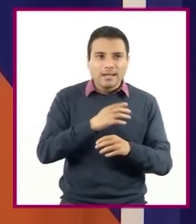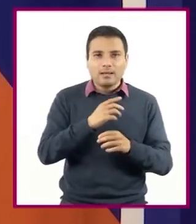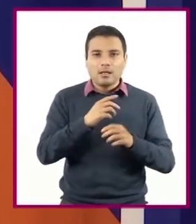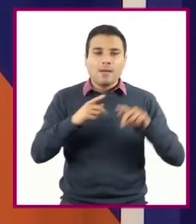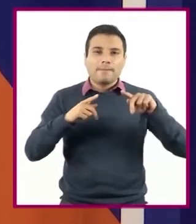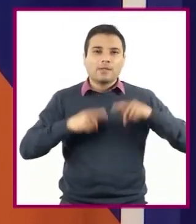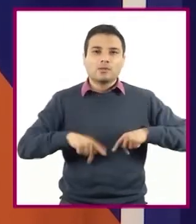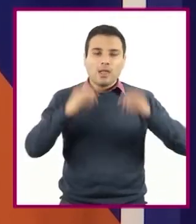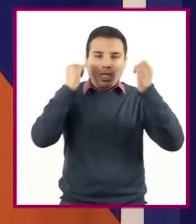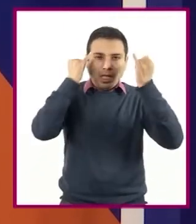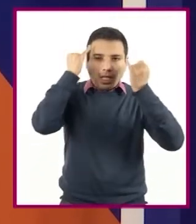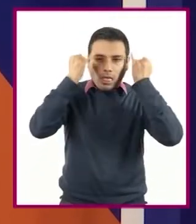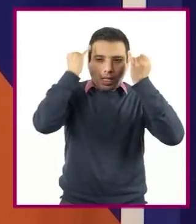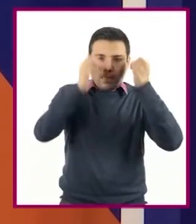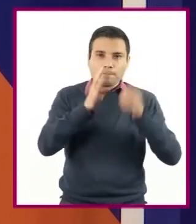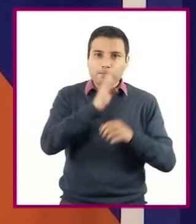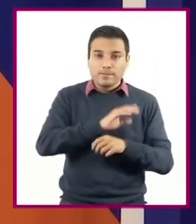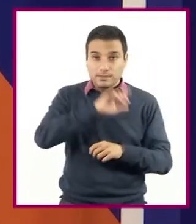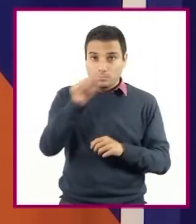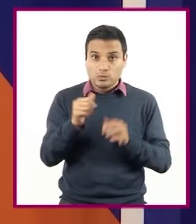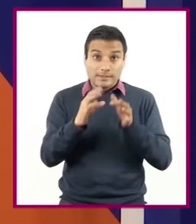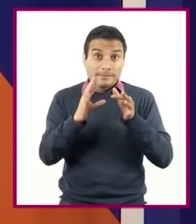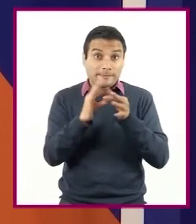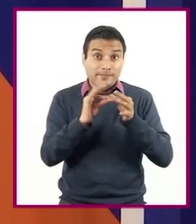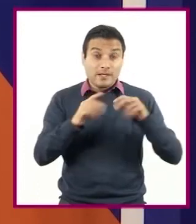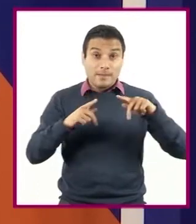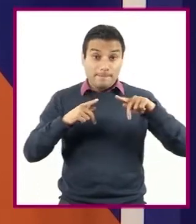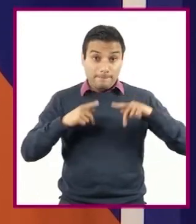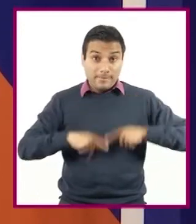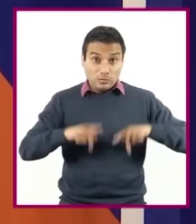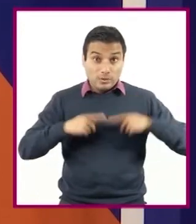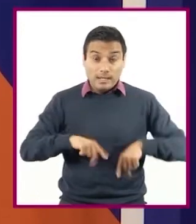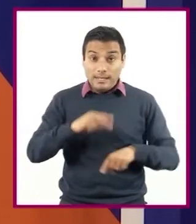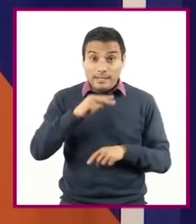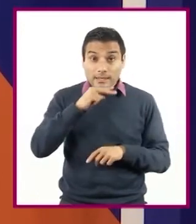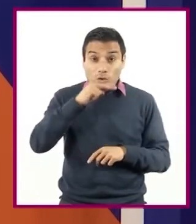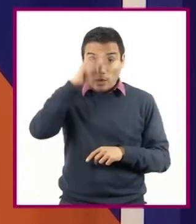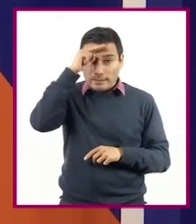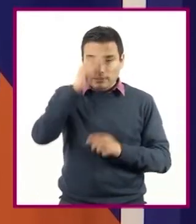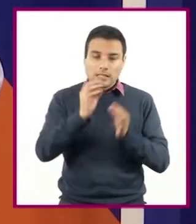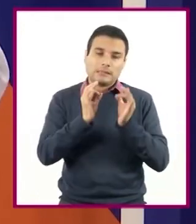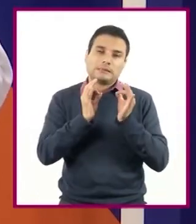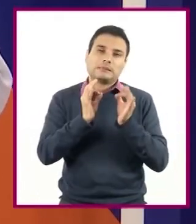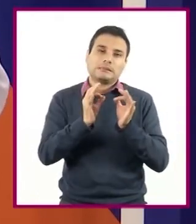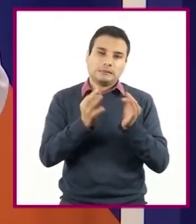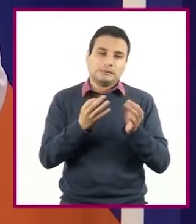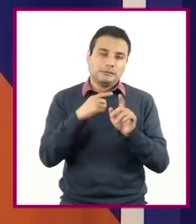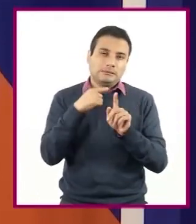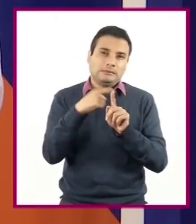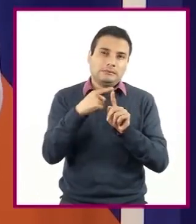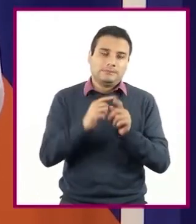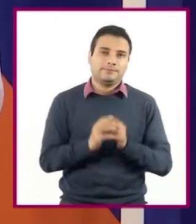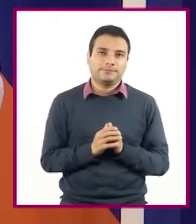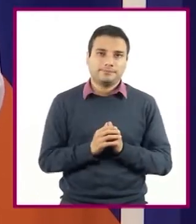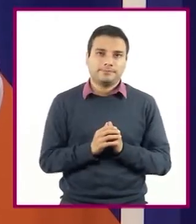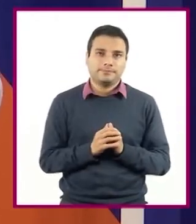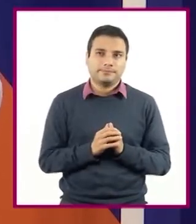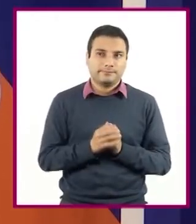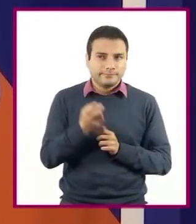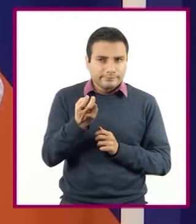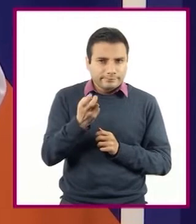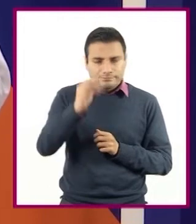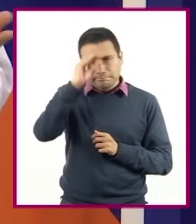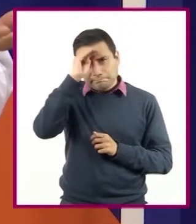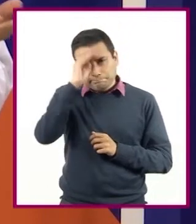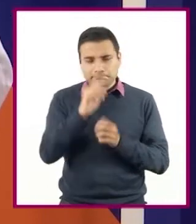temática principal, las ventajas de la ignorancia sobre la razón y la lógica. A partir de estas reflexiones,